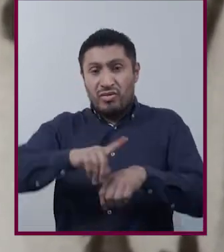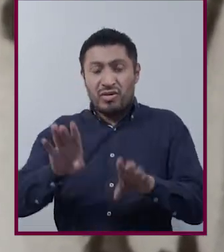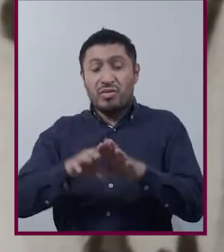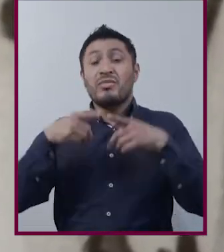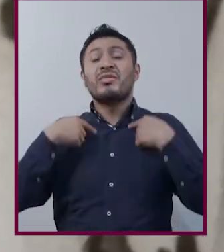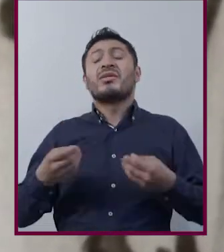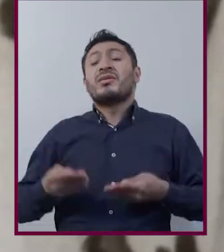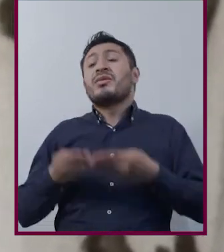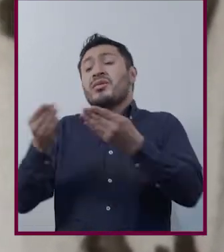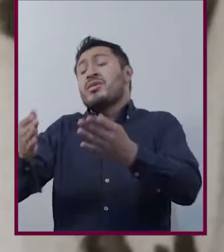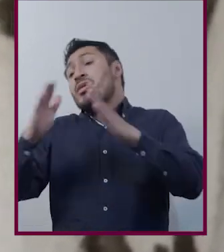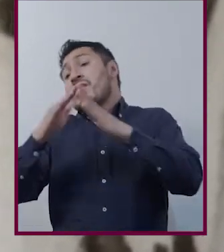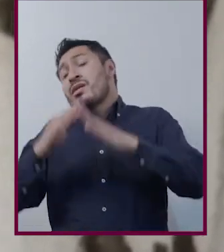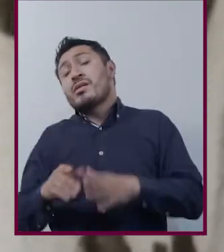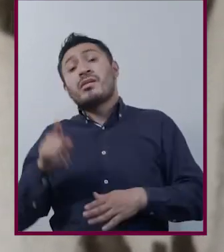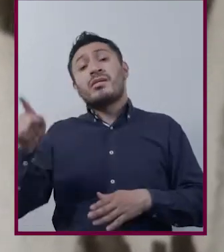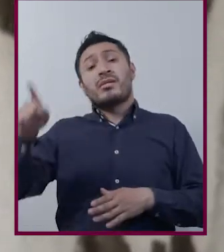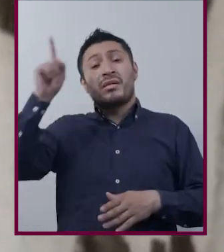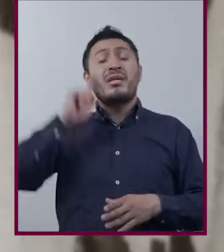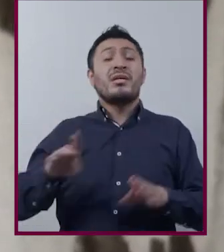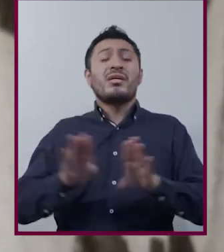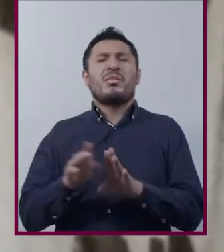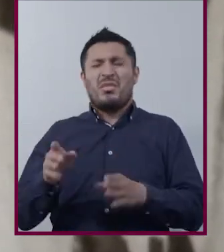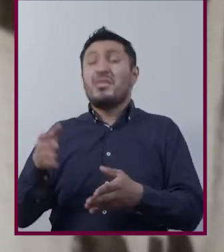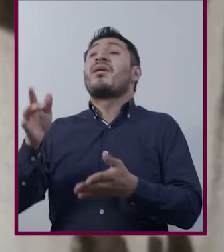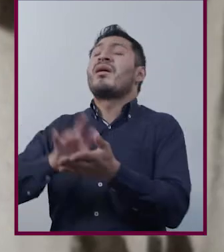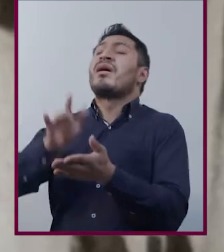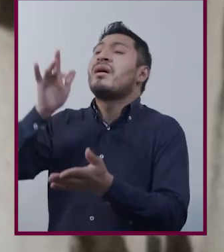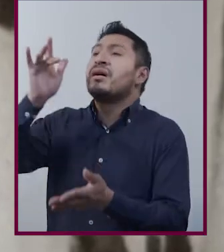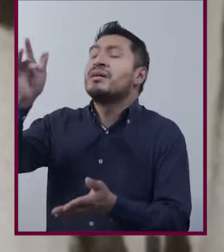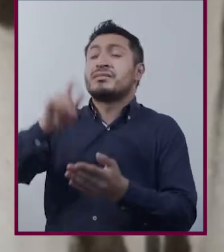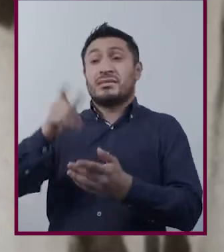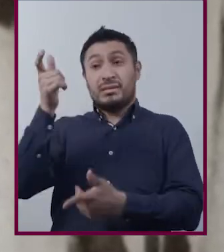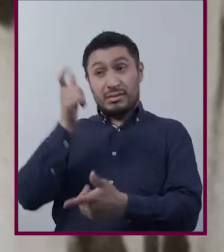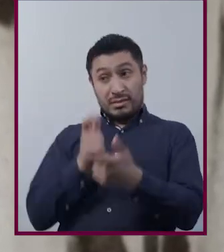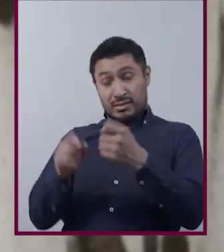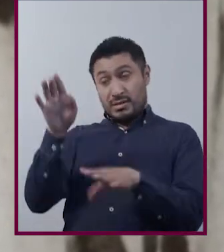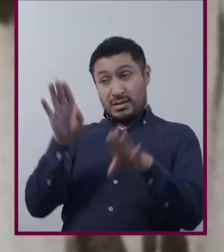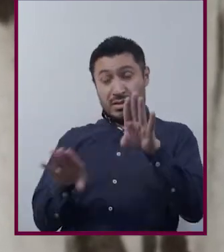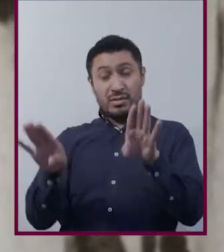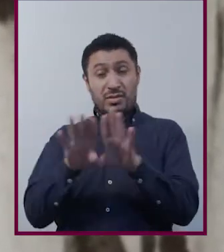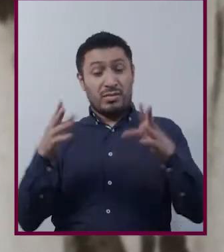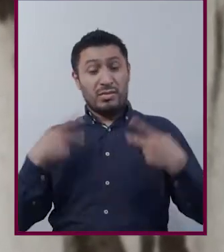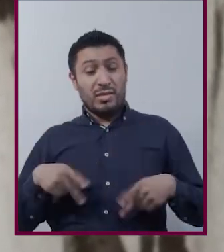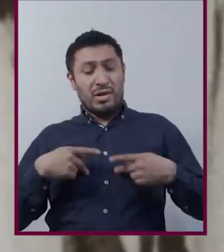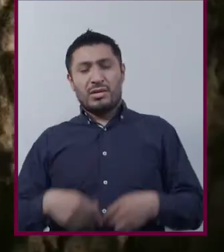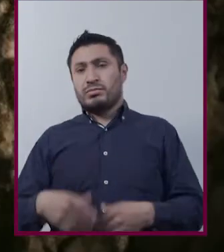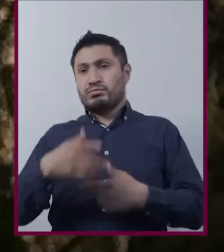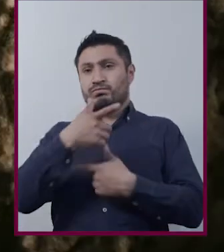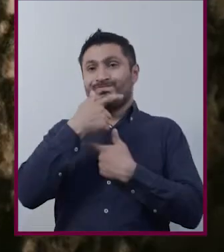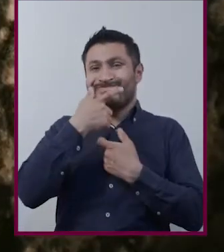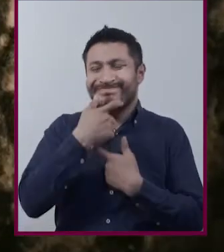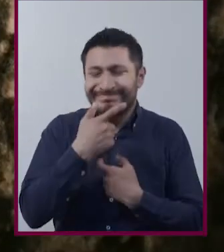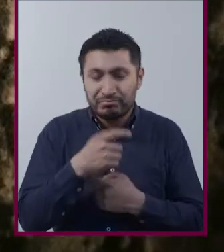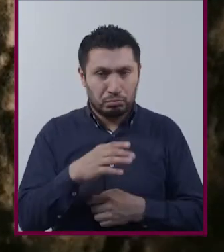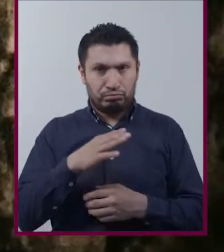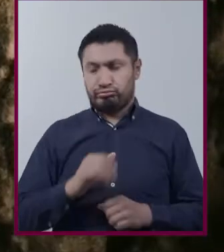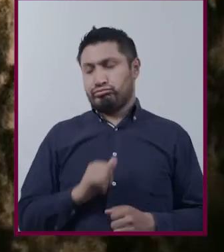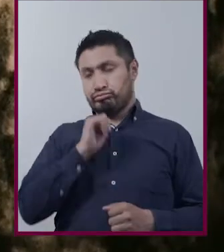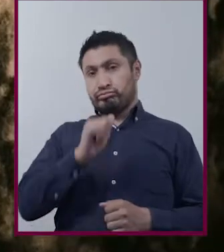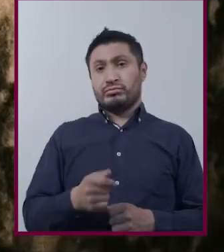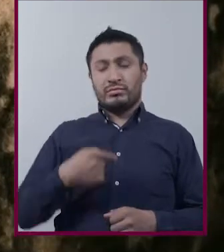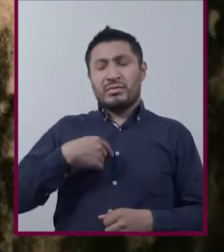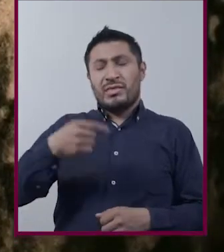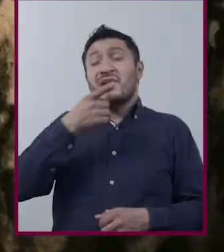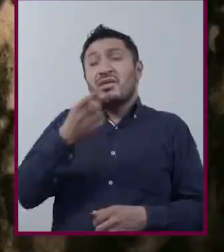la casa. Cartucho fue a dar las gracias. El dinero hace a veces que la gente no sepa reír, dije yo jugando debajo